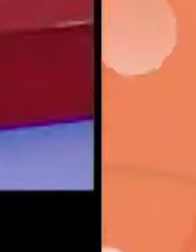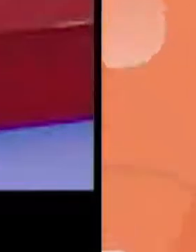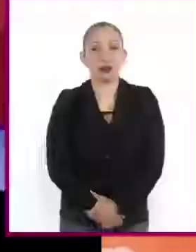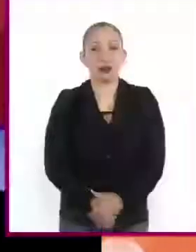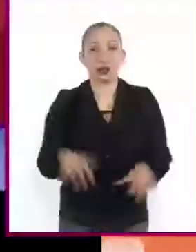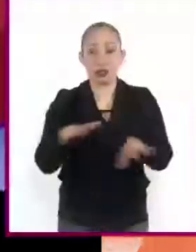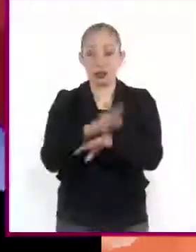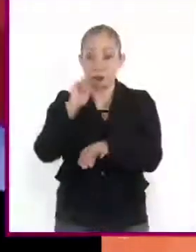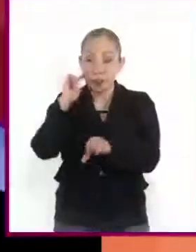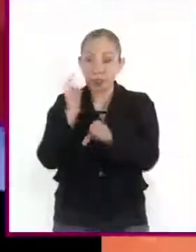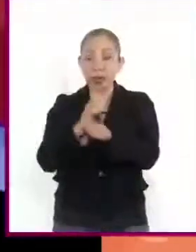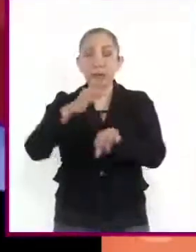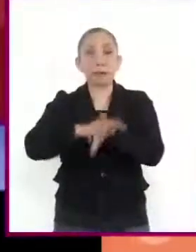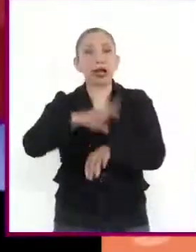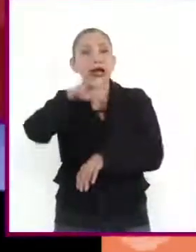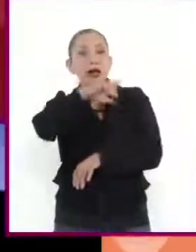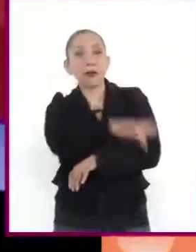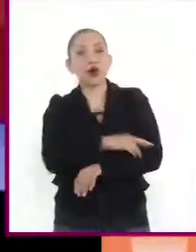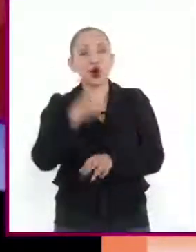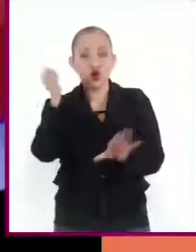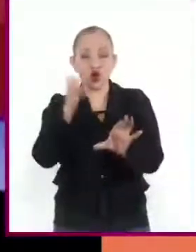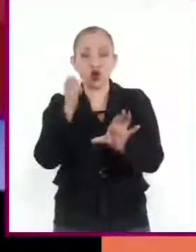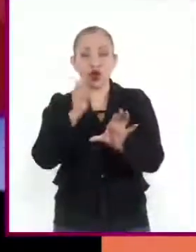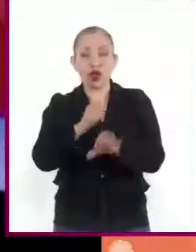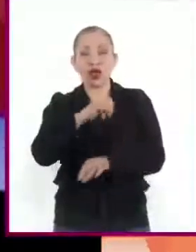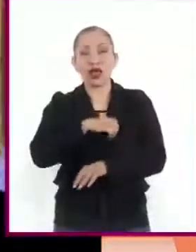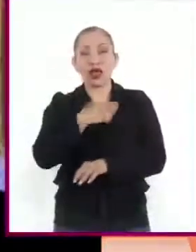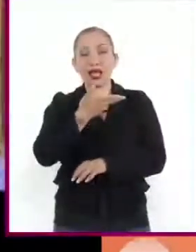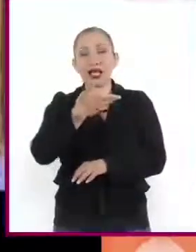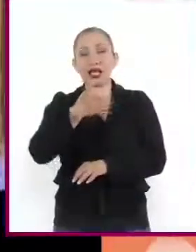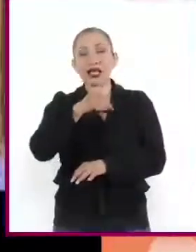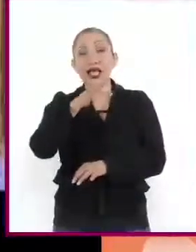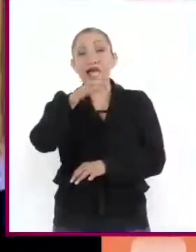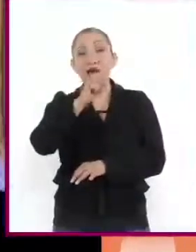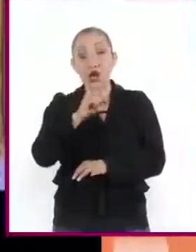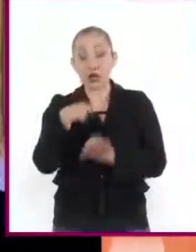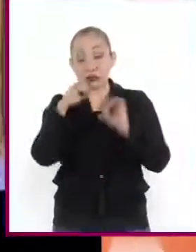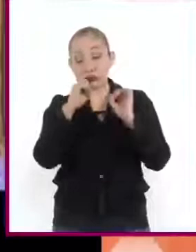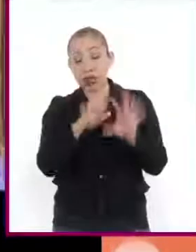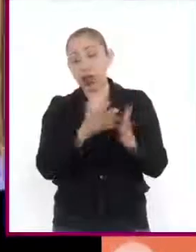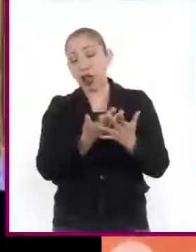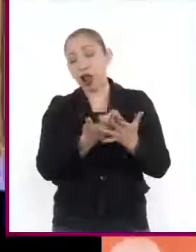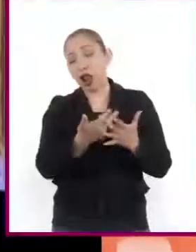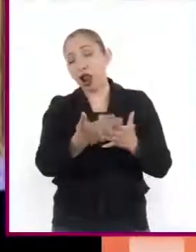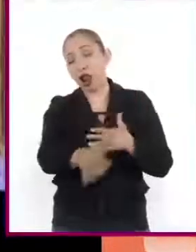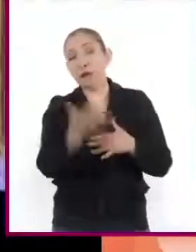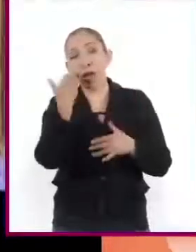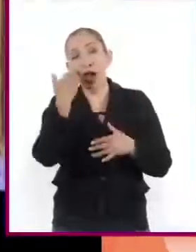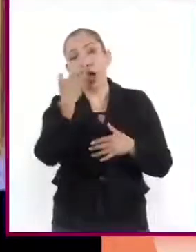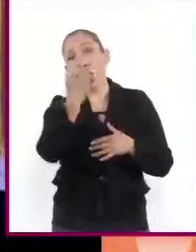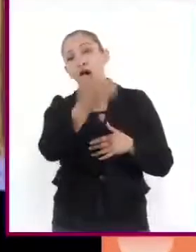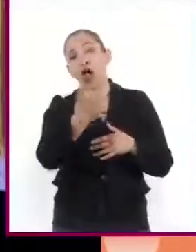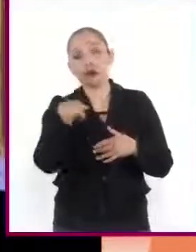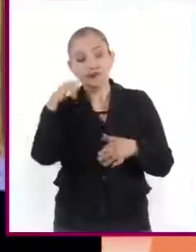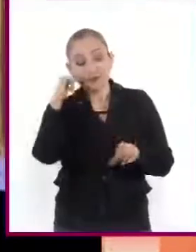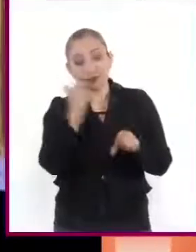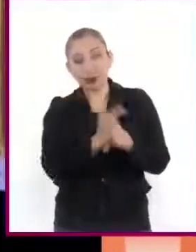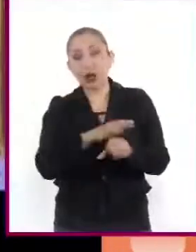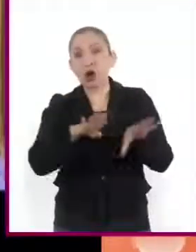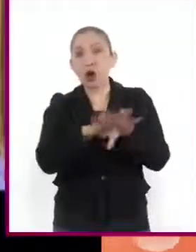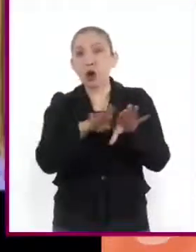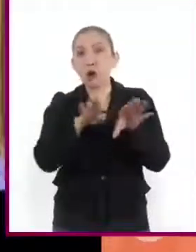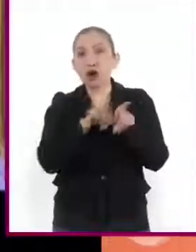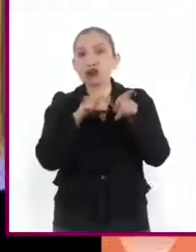El cambio sucede más rápido en el clavo de hierro. Si dejamos que pase más el tiempo, observaremos